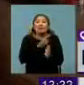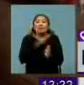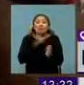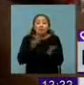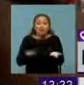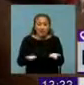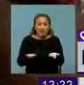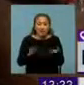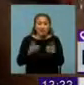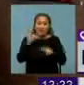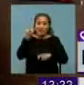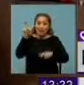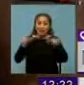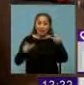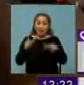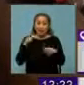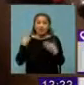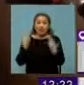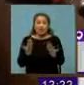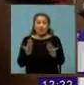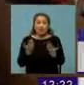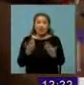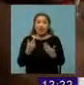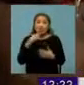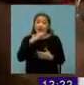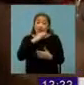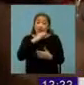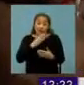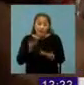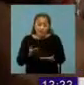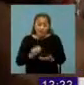fondos de los verdes de los verdes meses